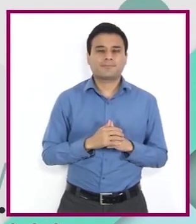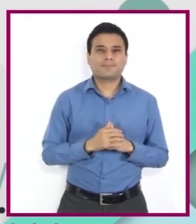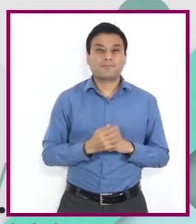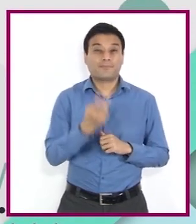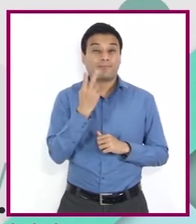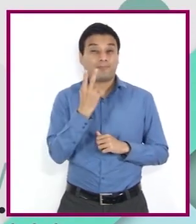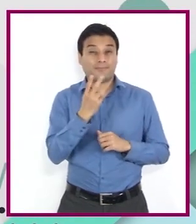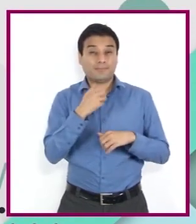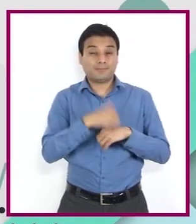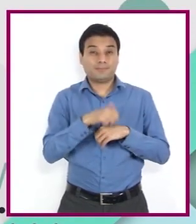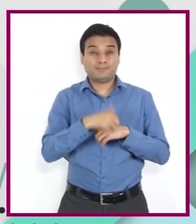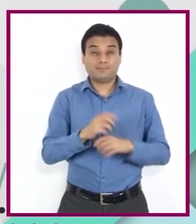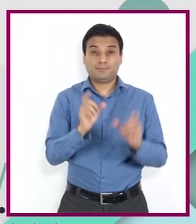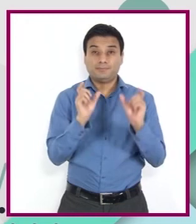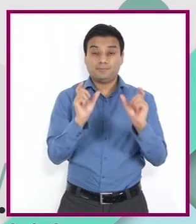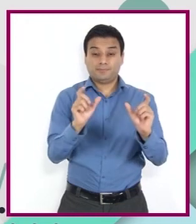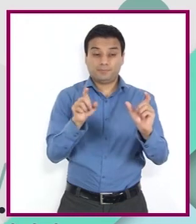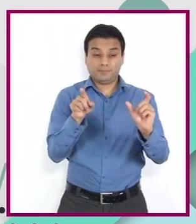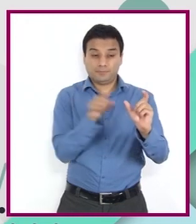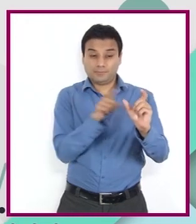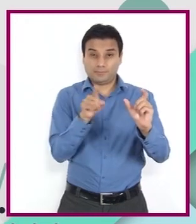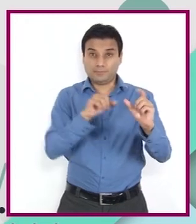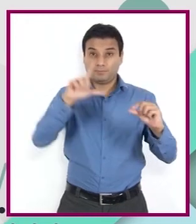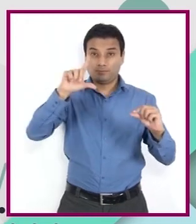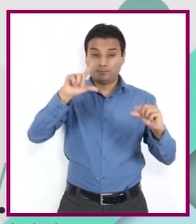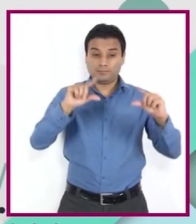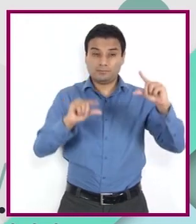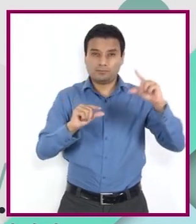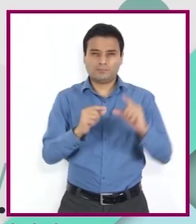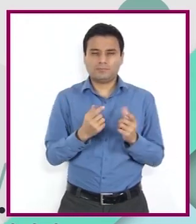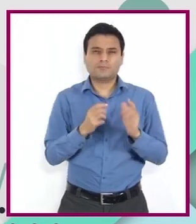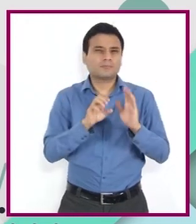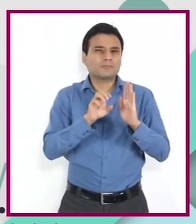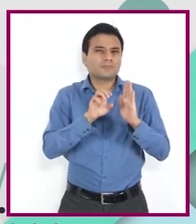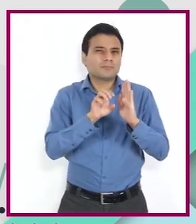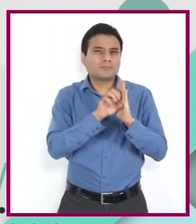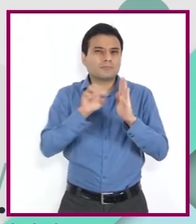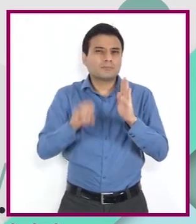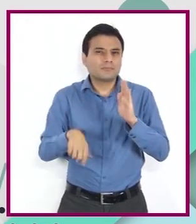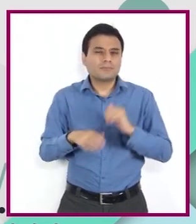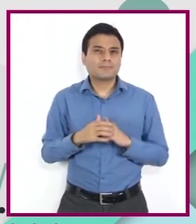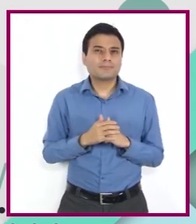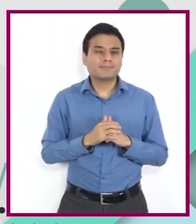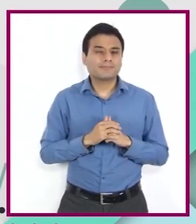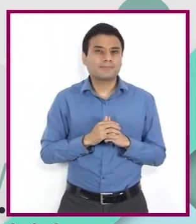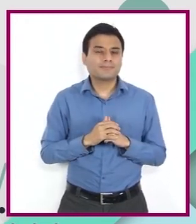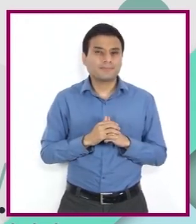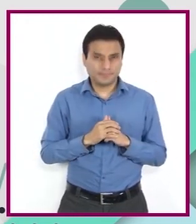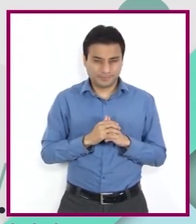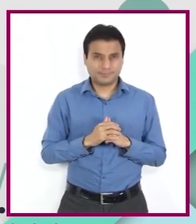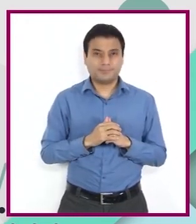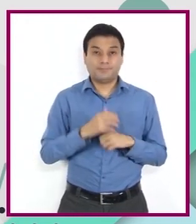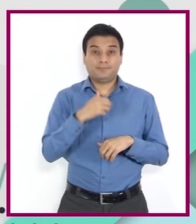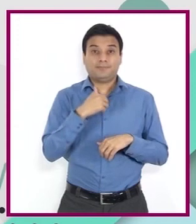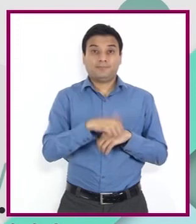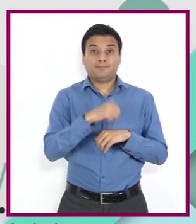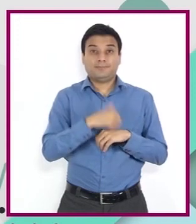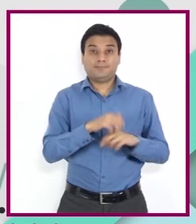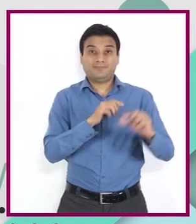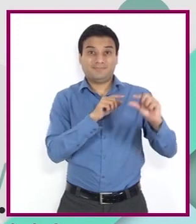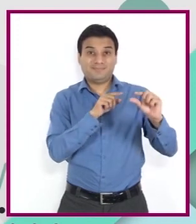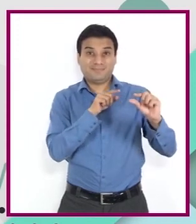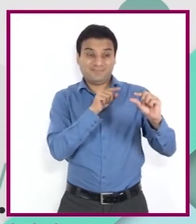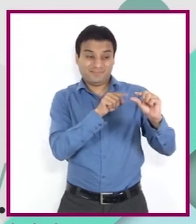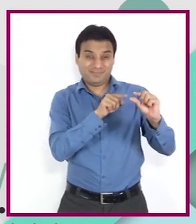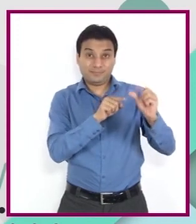dos cantidades son inversamente proporcionales si y solo si, al disminuir una de las cantidades, la